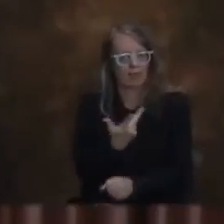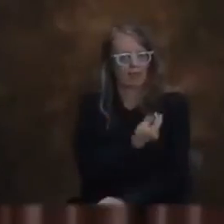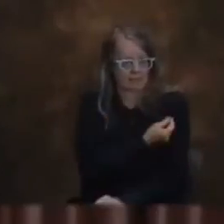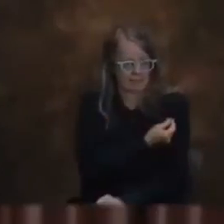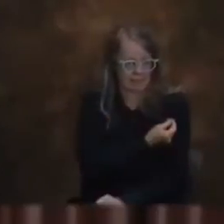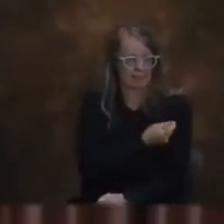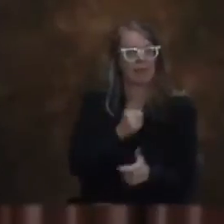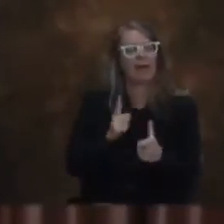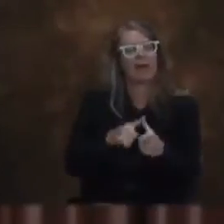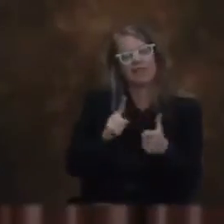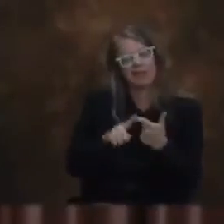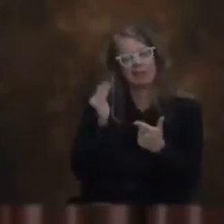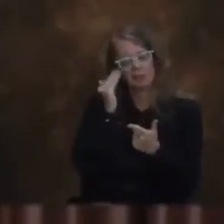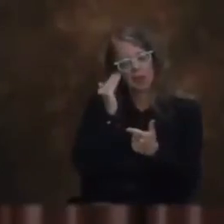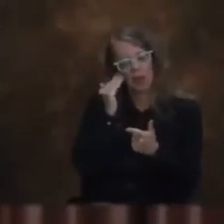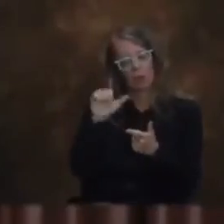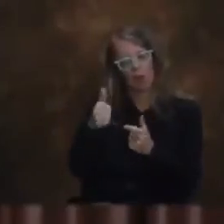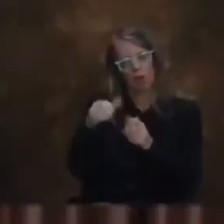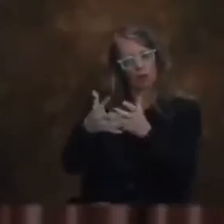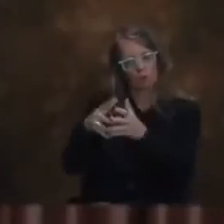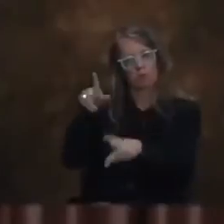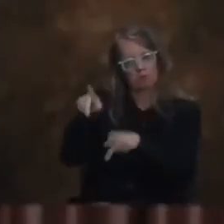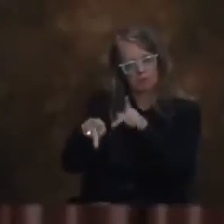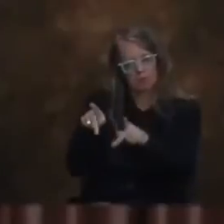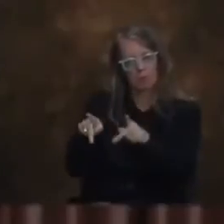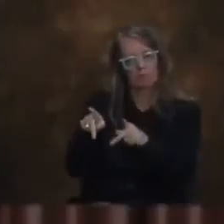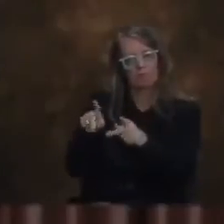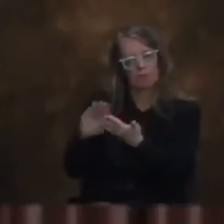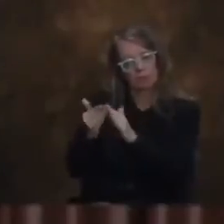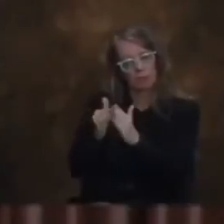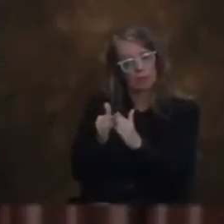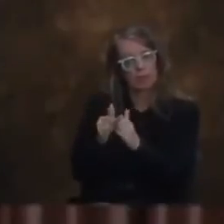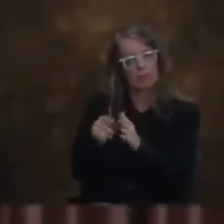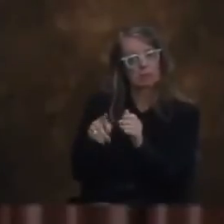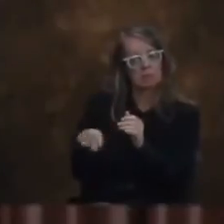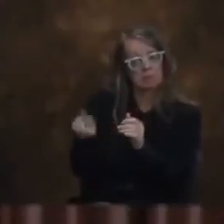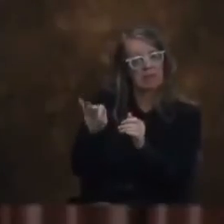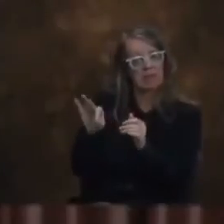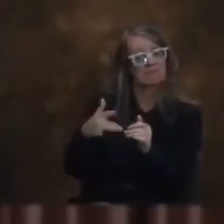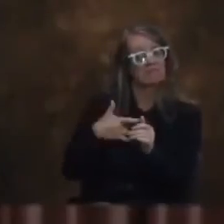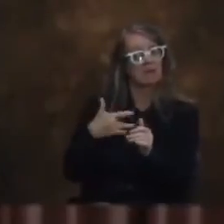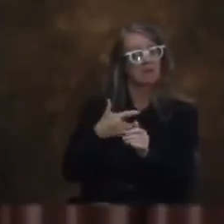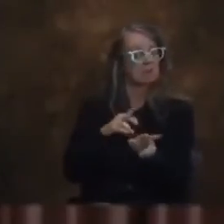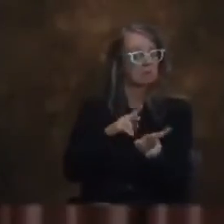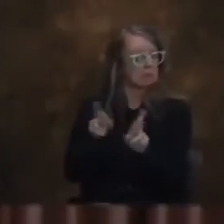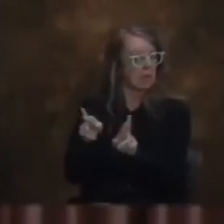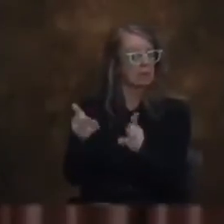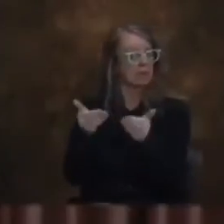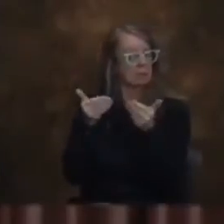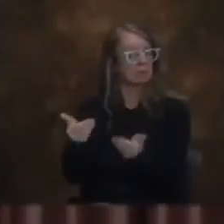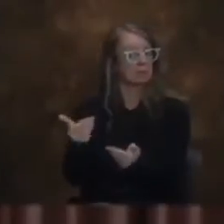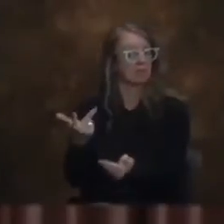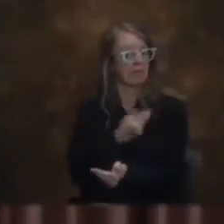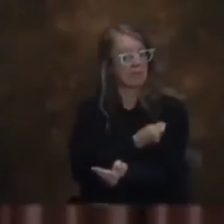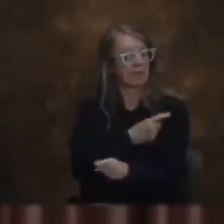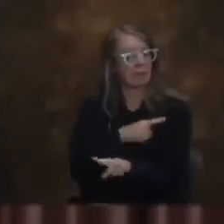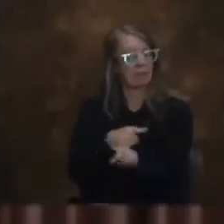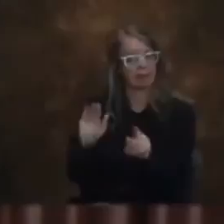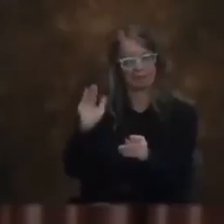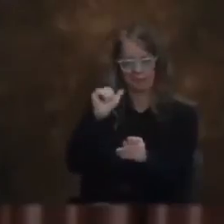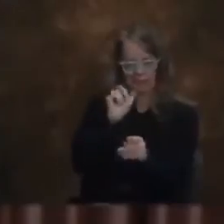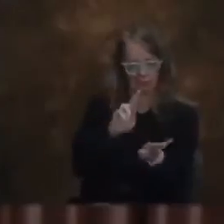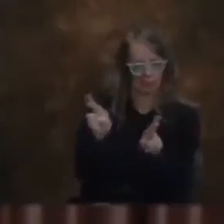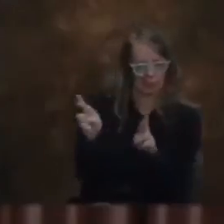otro grupo de la comunidad que bajo las condiciones adecuadas no van a recibir la van a recibir la vacuna para no ha sucedido